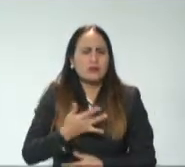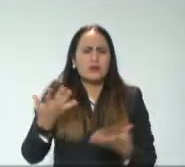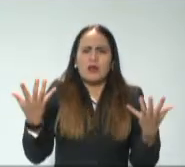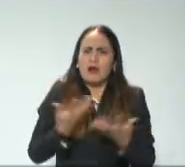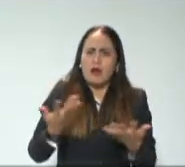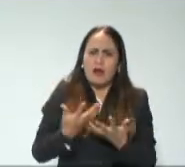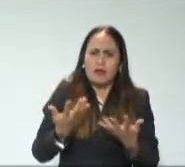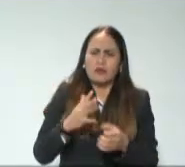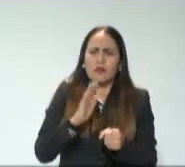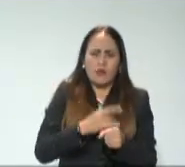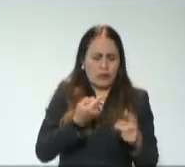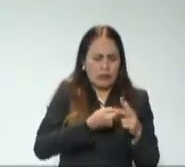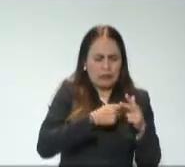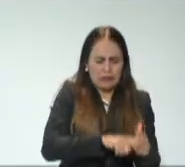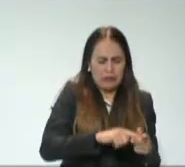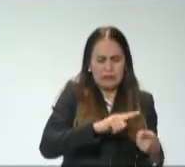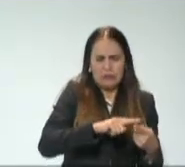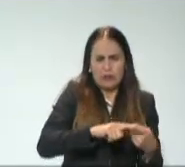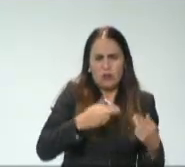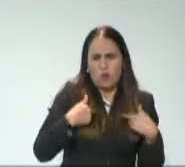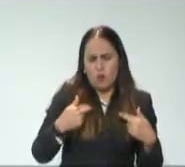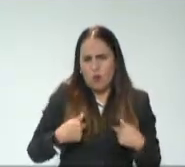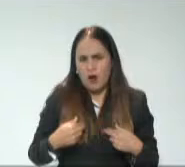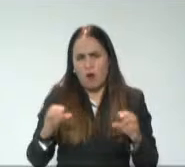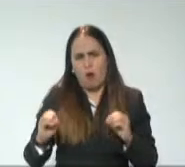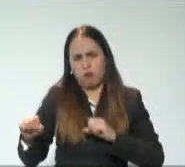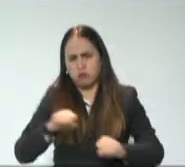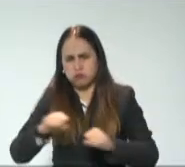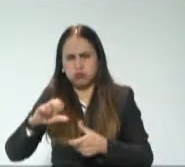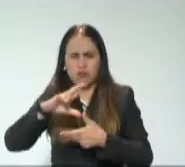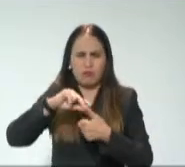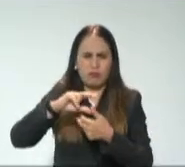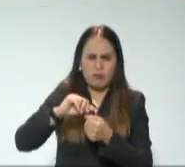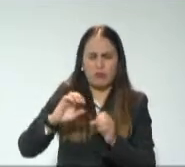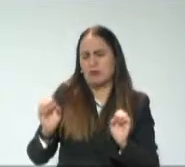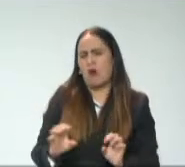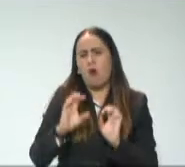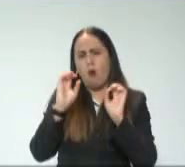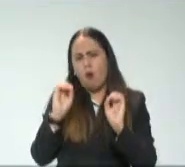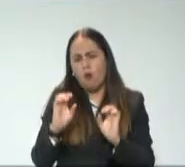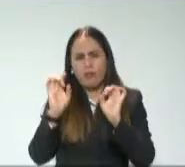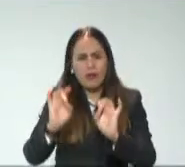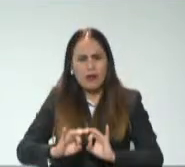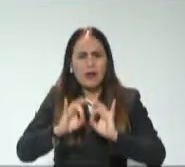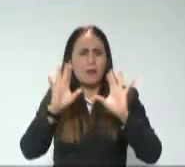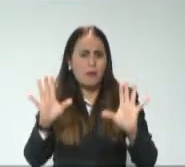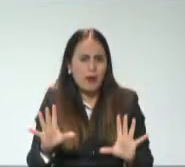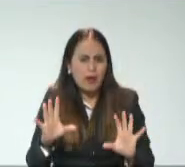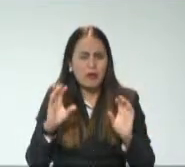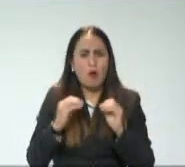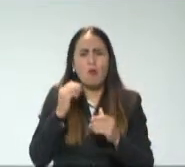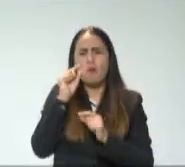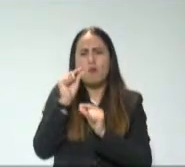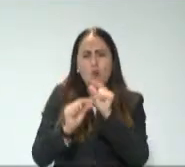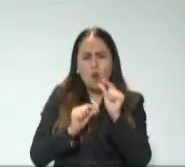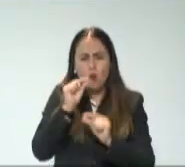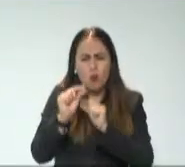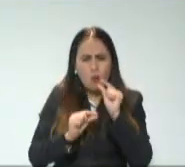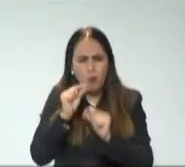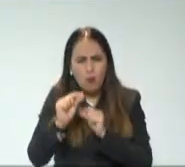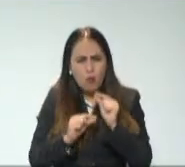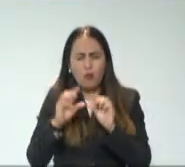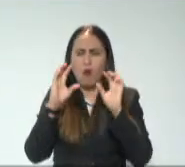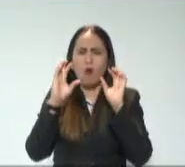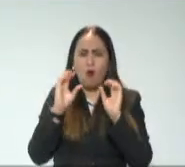el origen de ese riesgo es humano o natural si es súbito o es eh progresivo si se presenta como